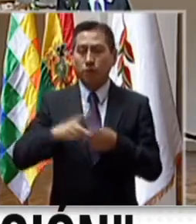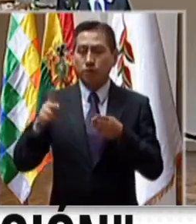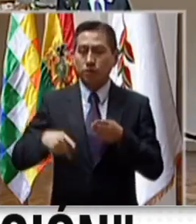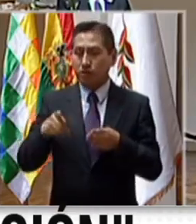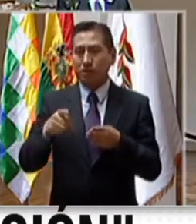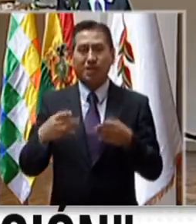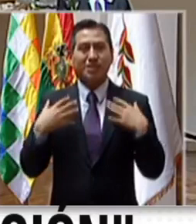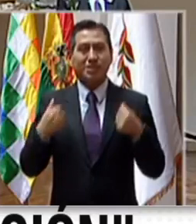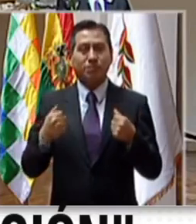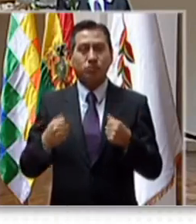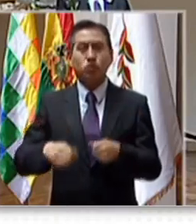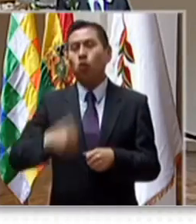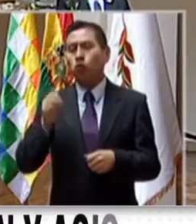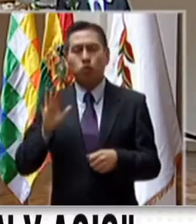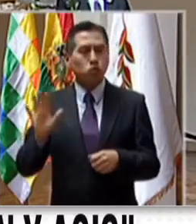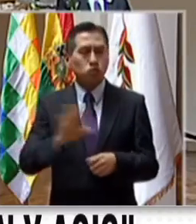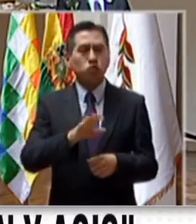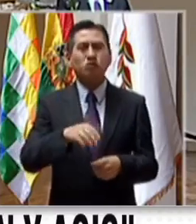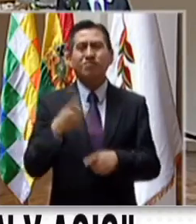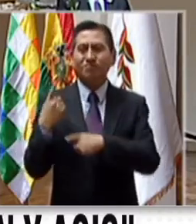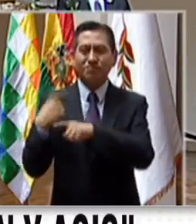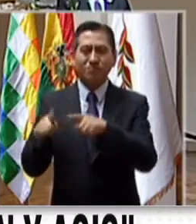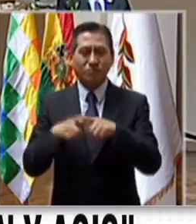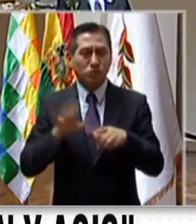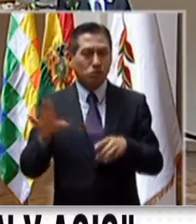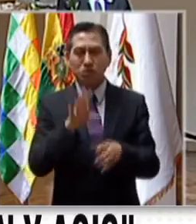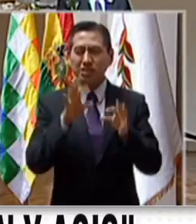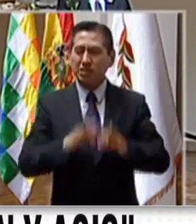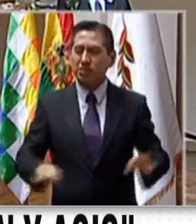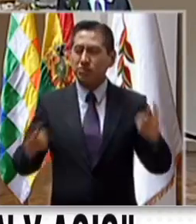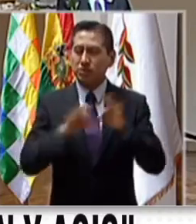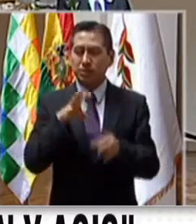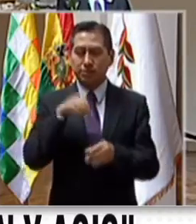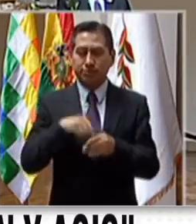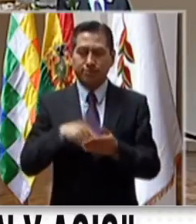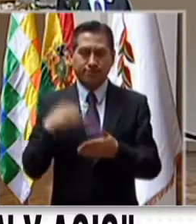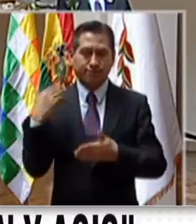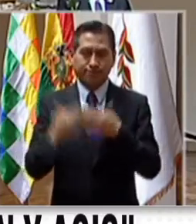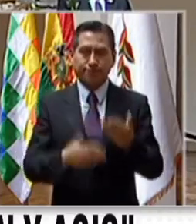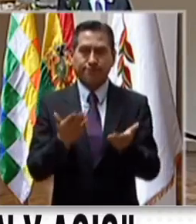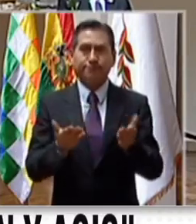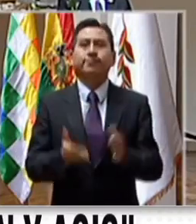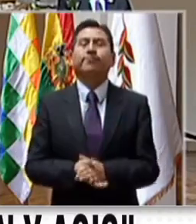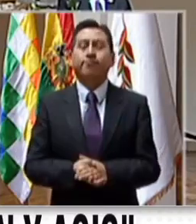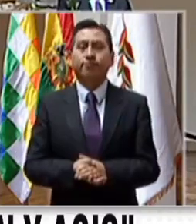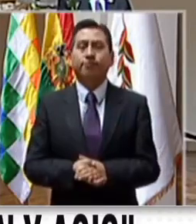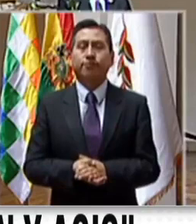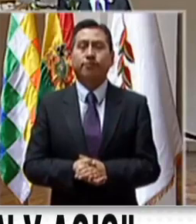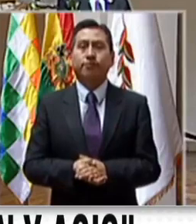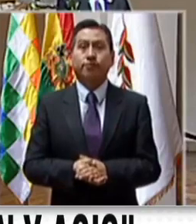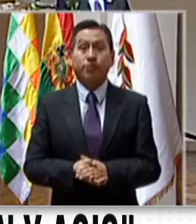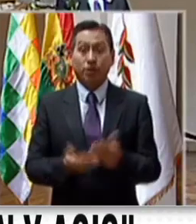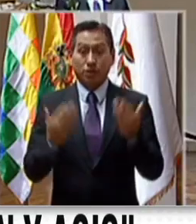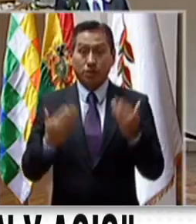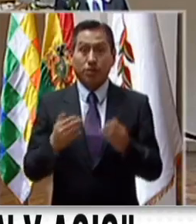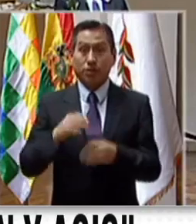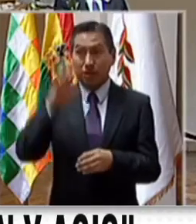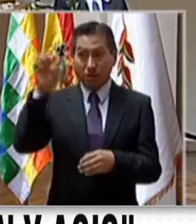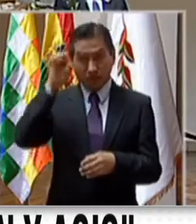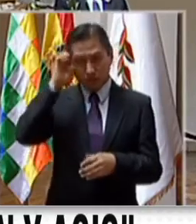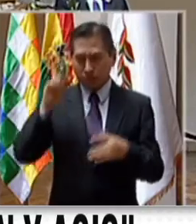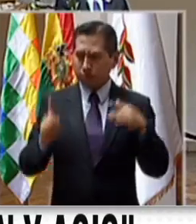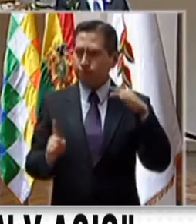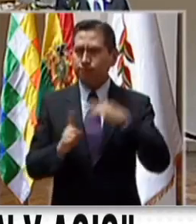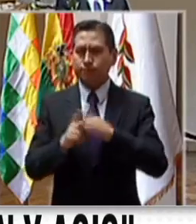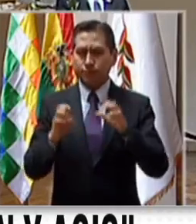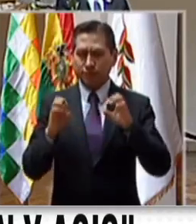salud y con otros sectores que sean actores claves en este proceso. El Estado ha activado el equipo